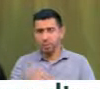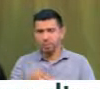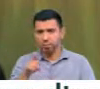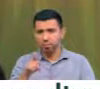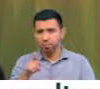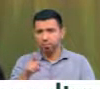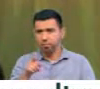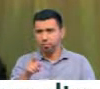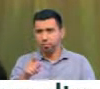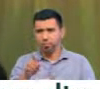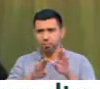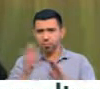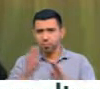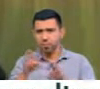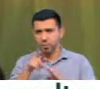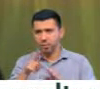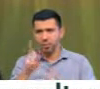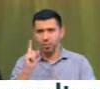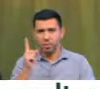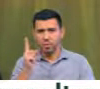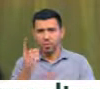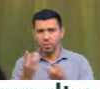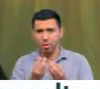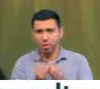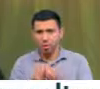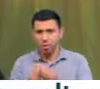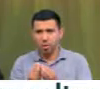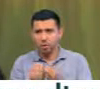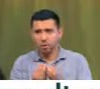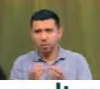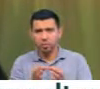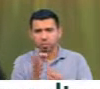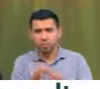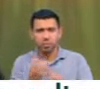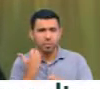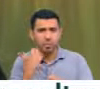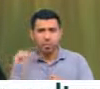fue candidato al consejo en el municipio de Ocaña,